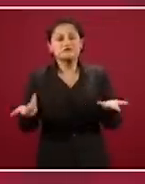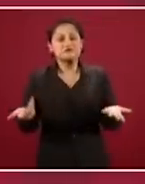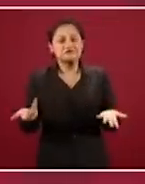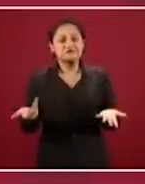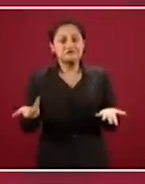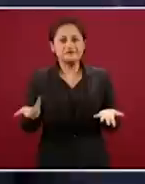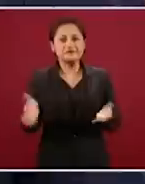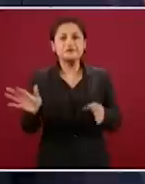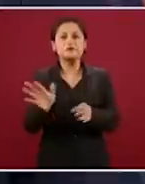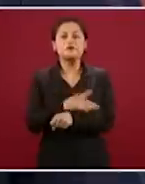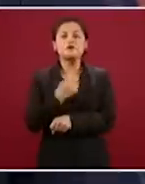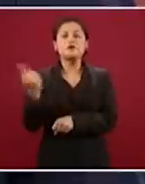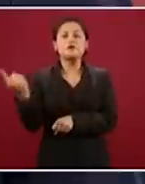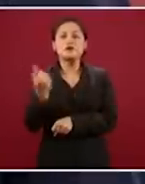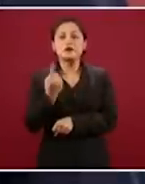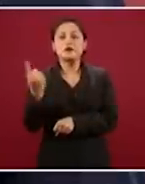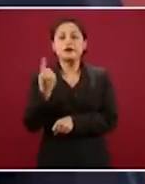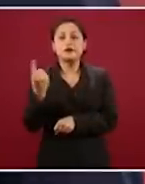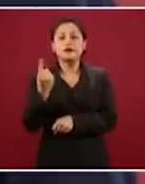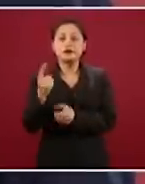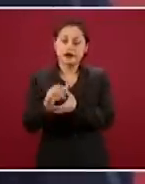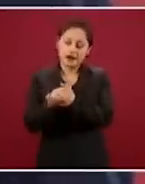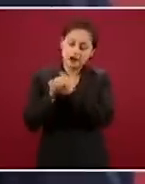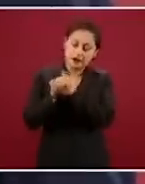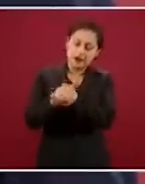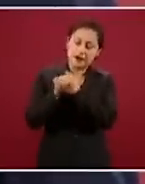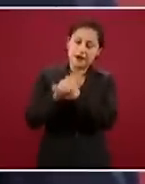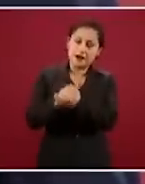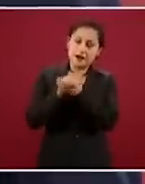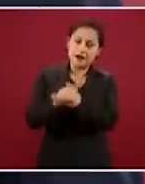porque la rifa es el día 15